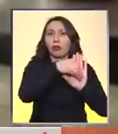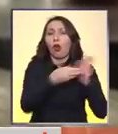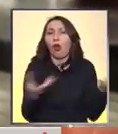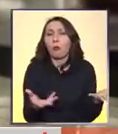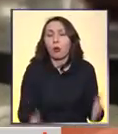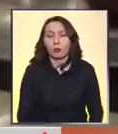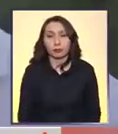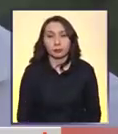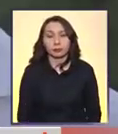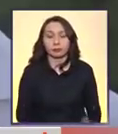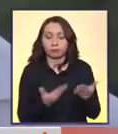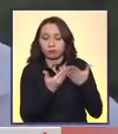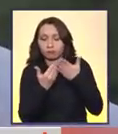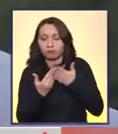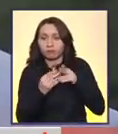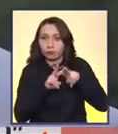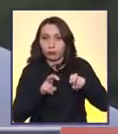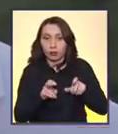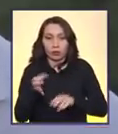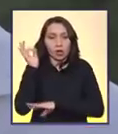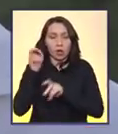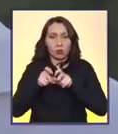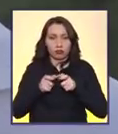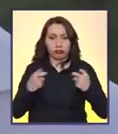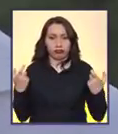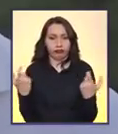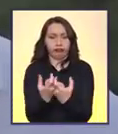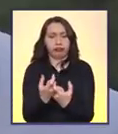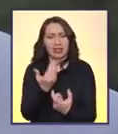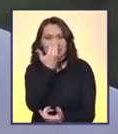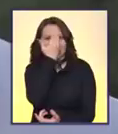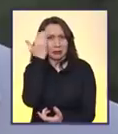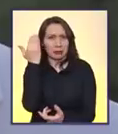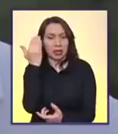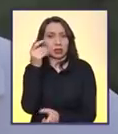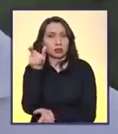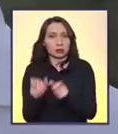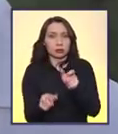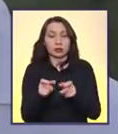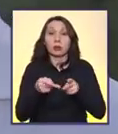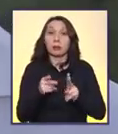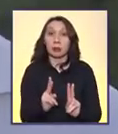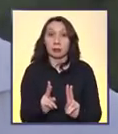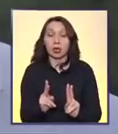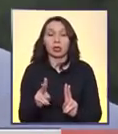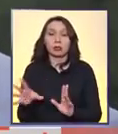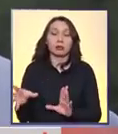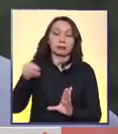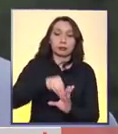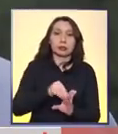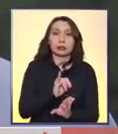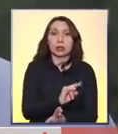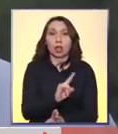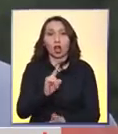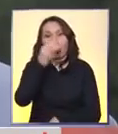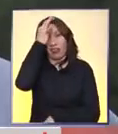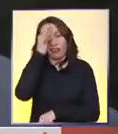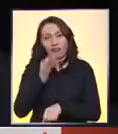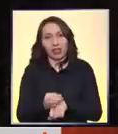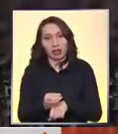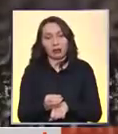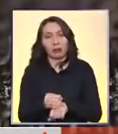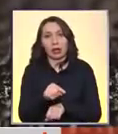Se analizan en un comité de gente experta y que permite incorporar o no estas enfermedades a